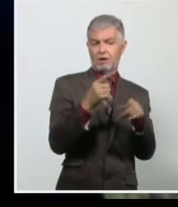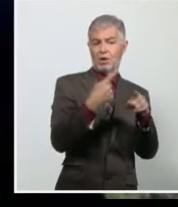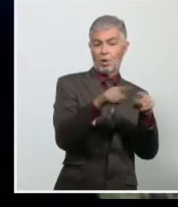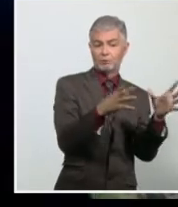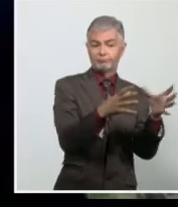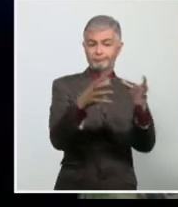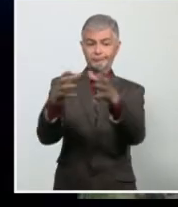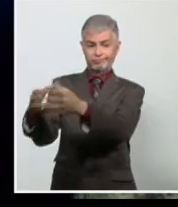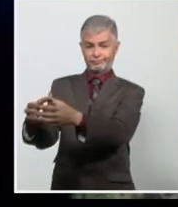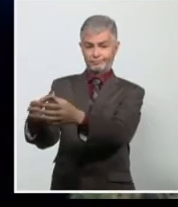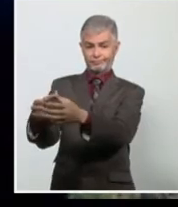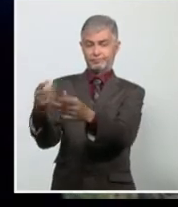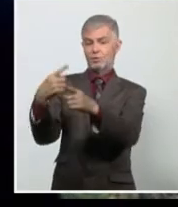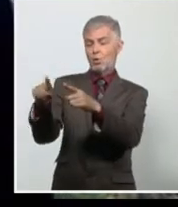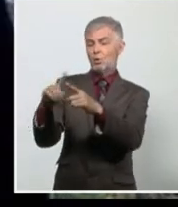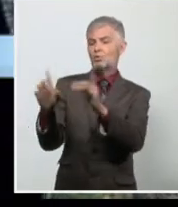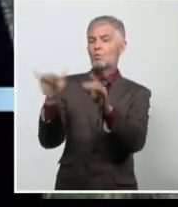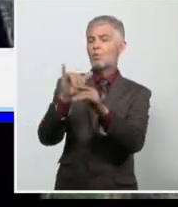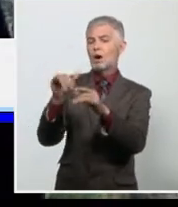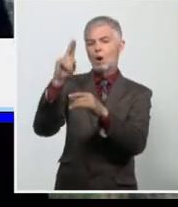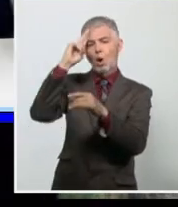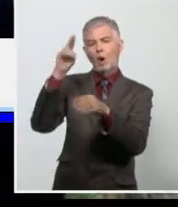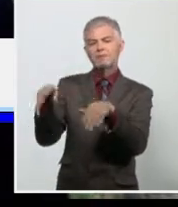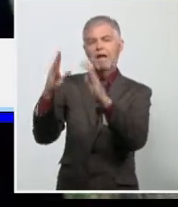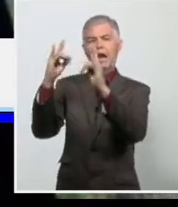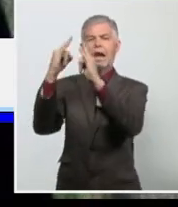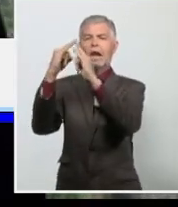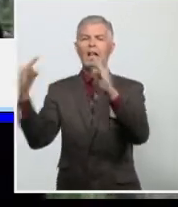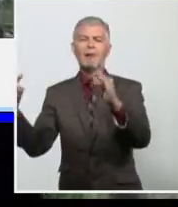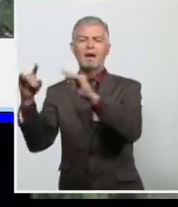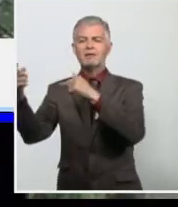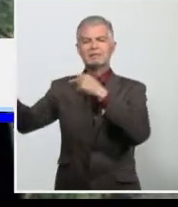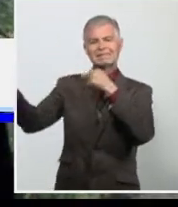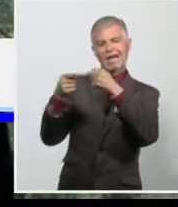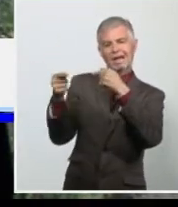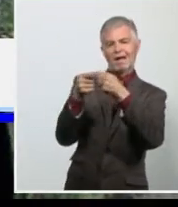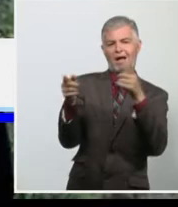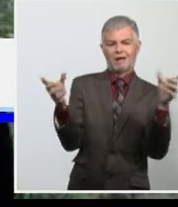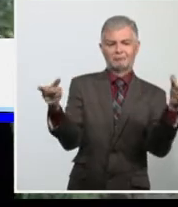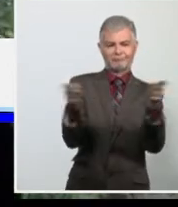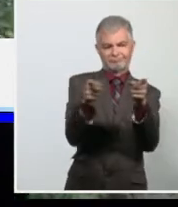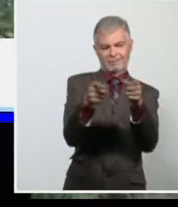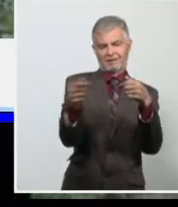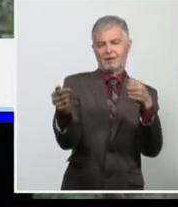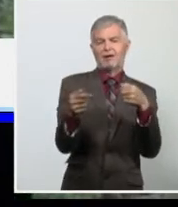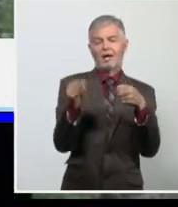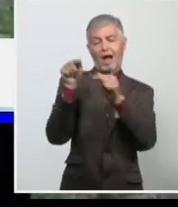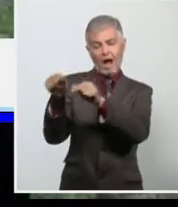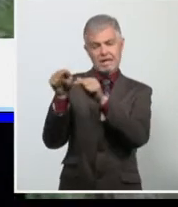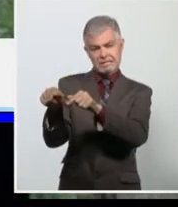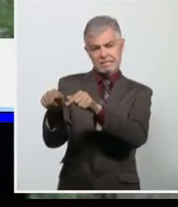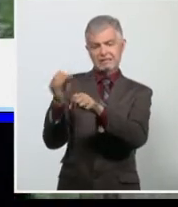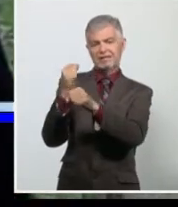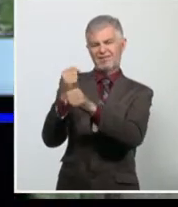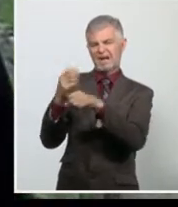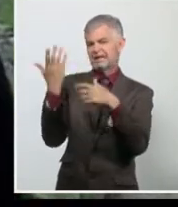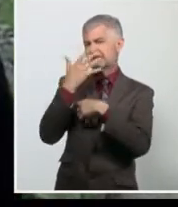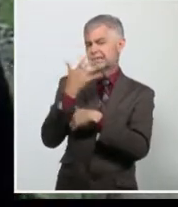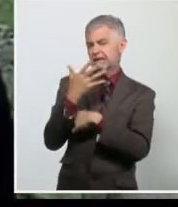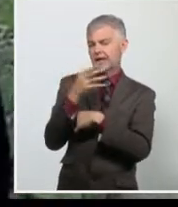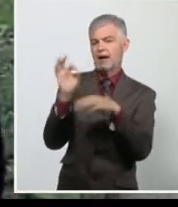parte de la brigada se encuentra prestando servicios en el hospital de campaña que está anexo a este primero donde se encuentran laborando los